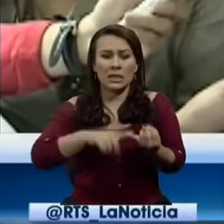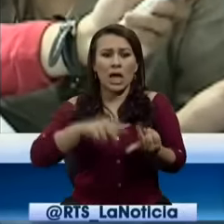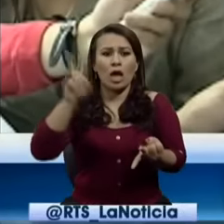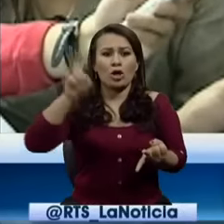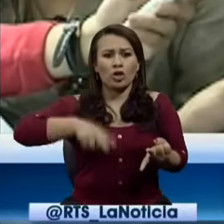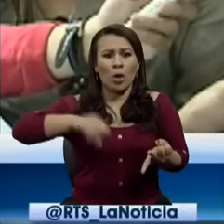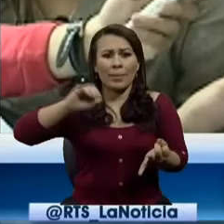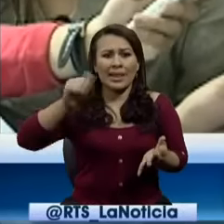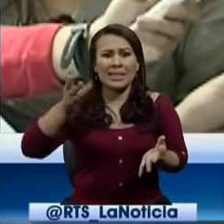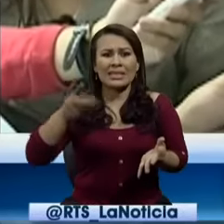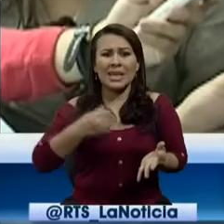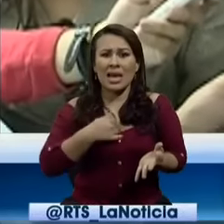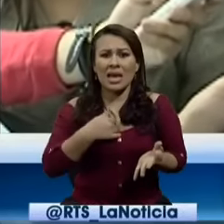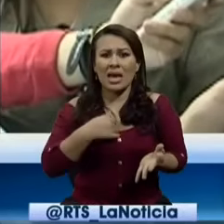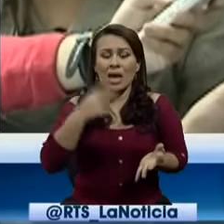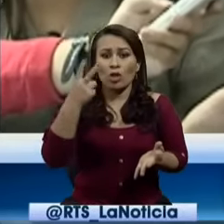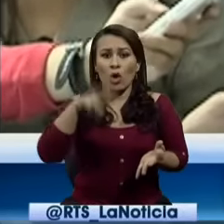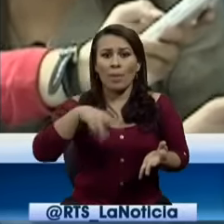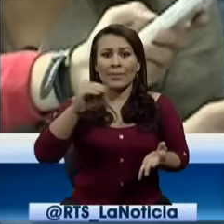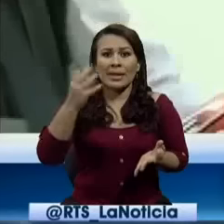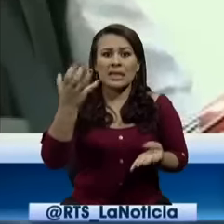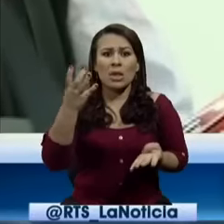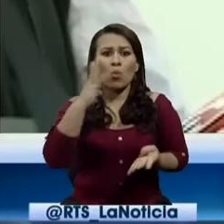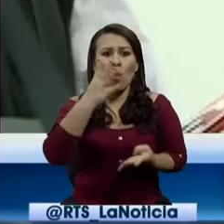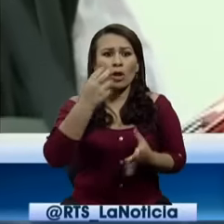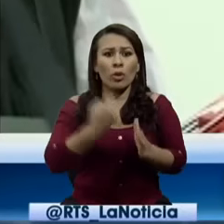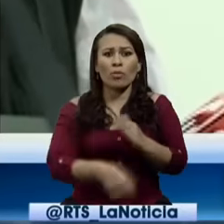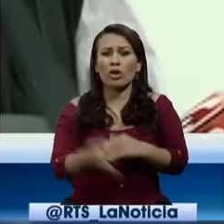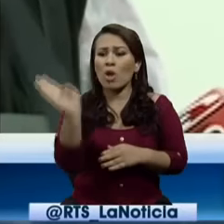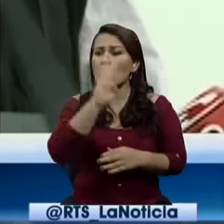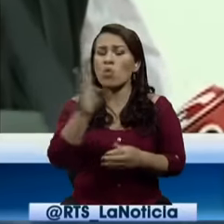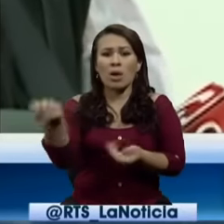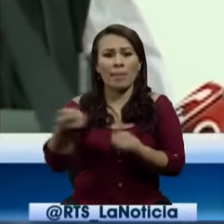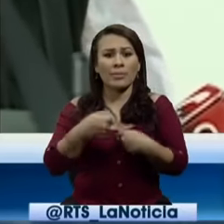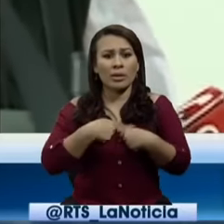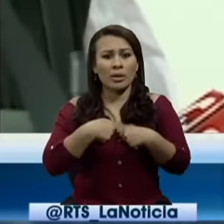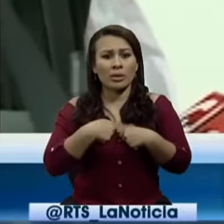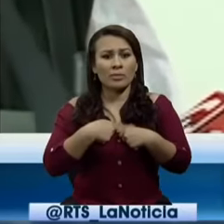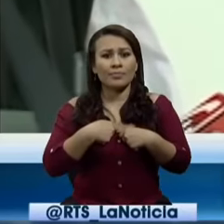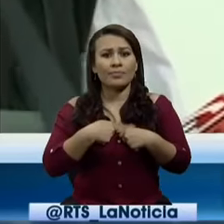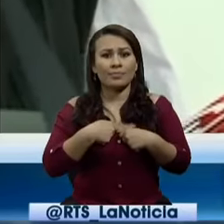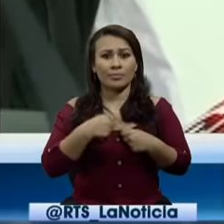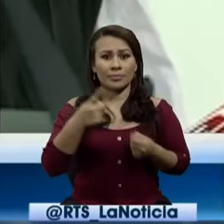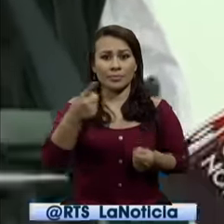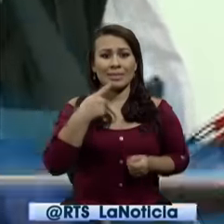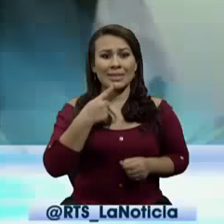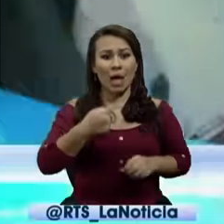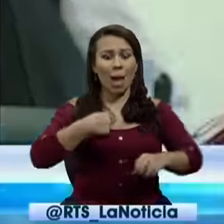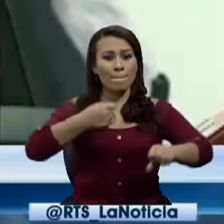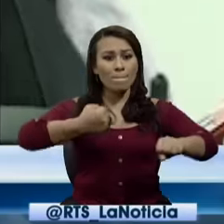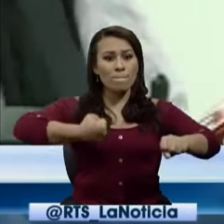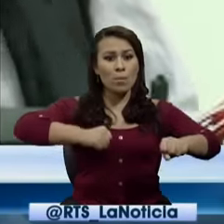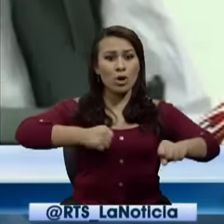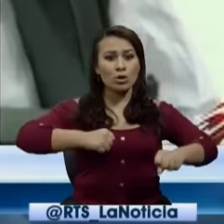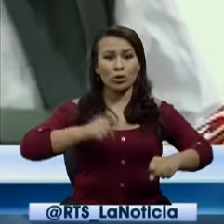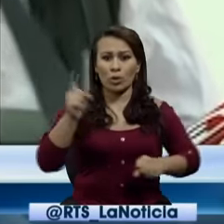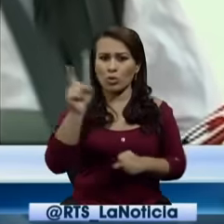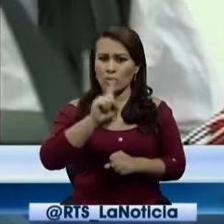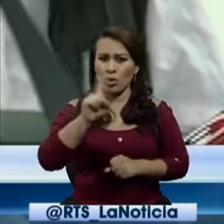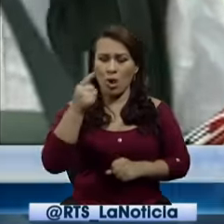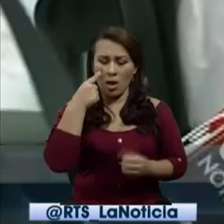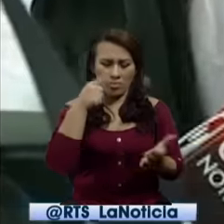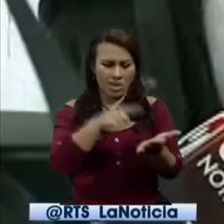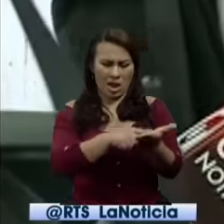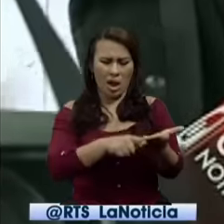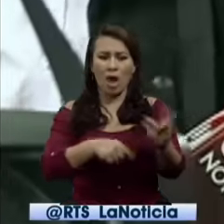2016 del 2015 tengo como cu fue a demostrar mijo de que la moto Esa no es la de é con características de